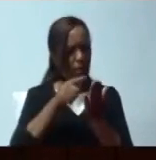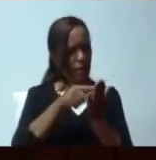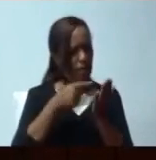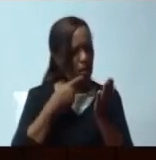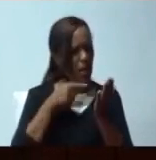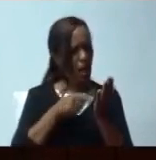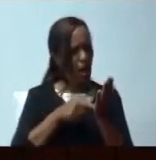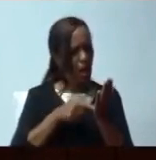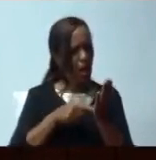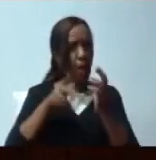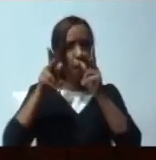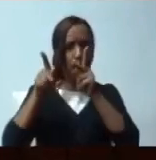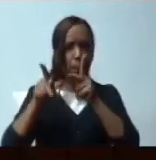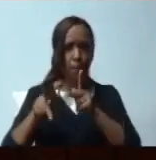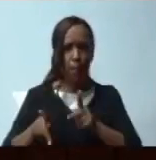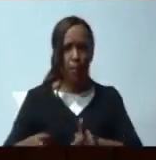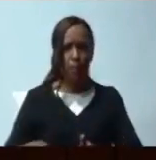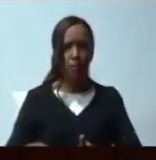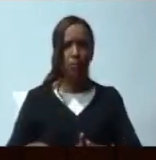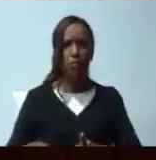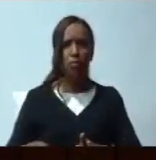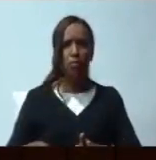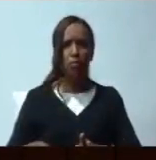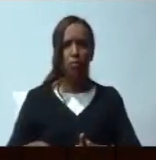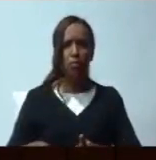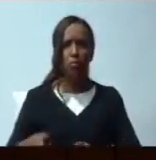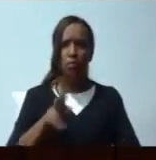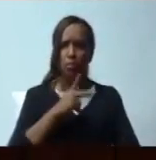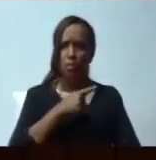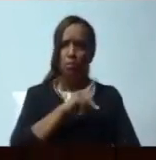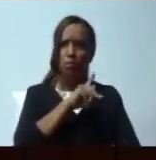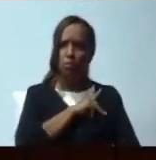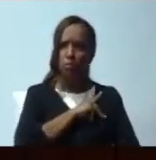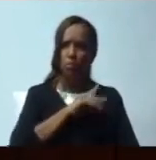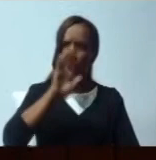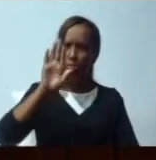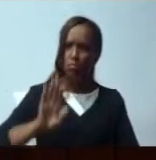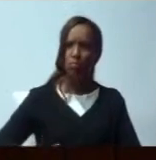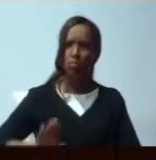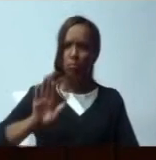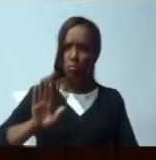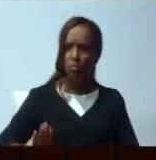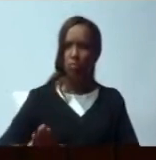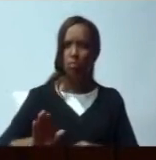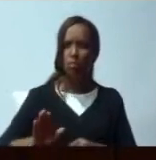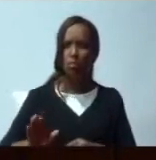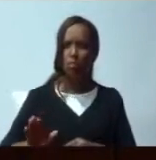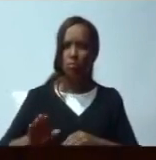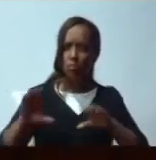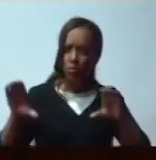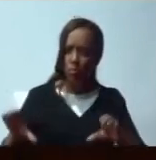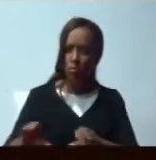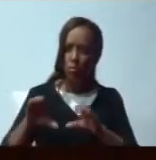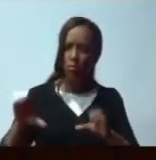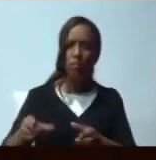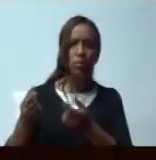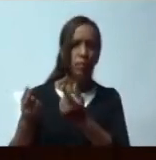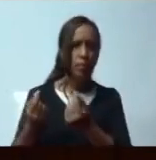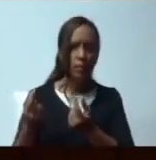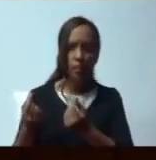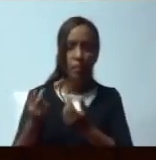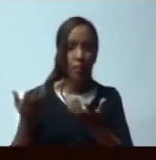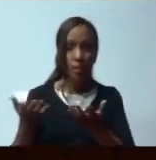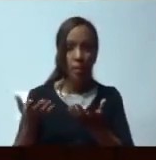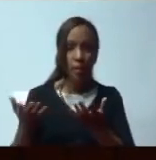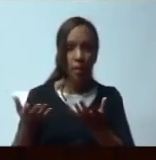persona y que indudablemente a nosotros nos sometieron un perfil que indudablemente